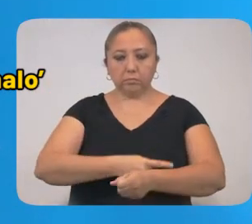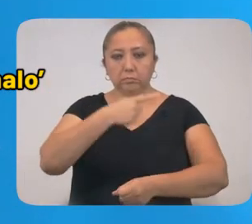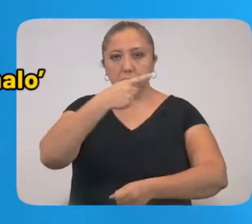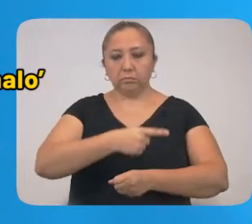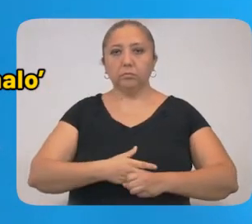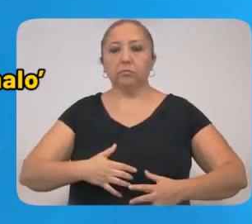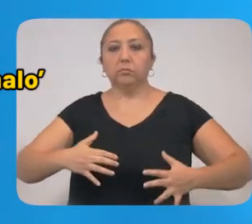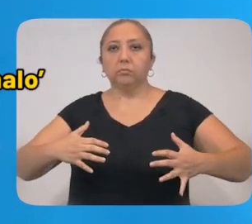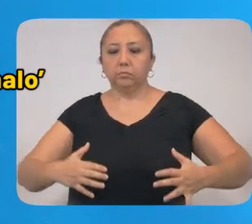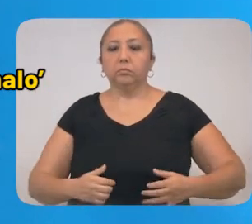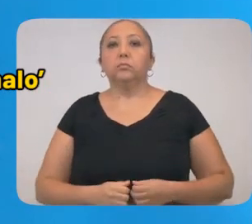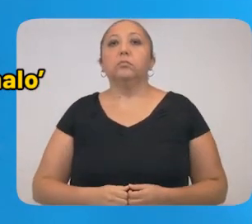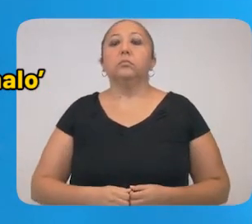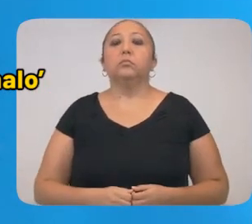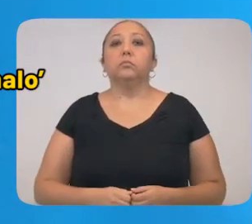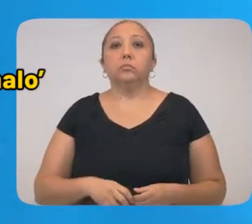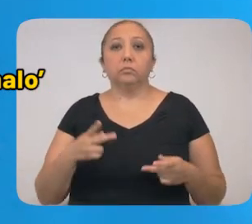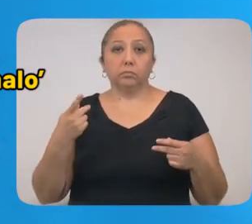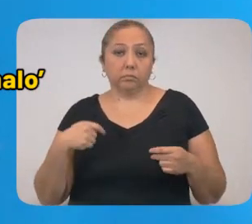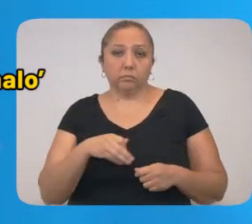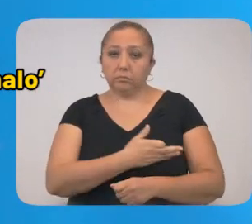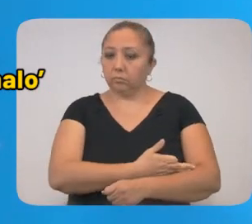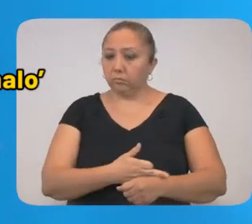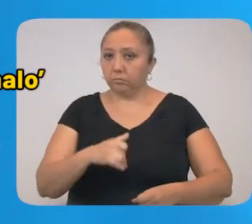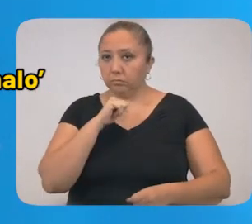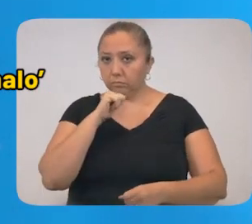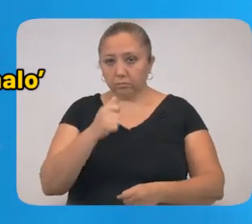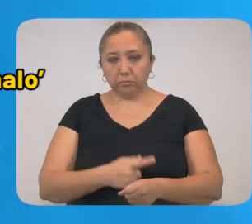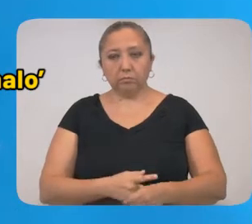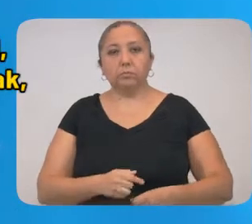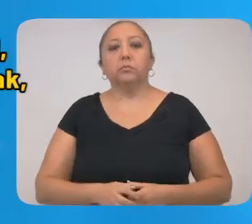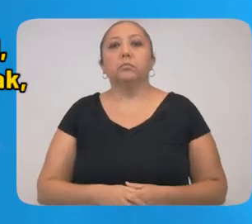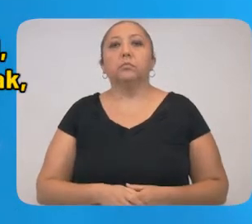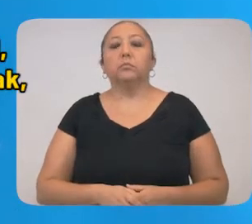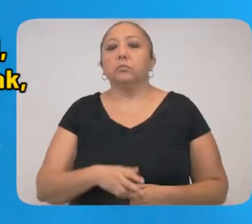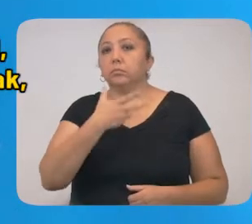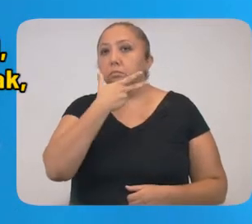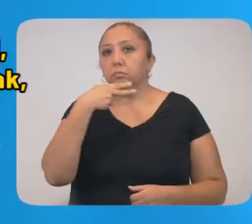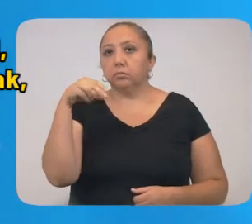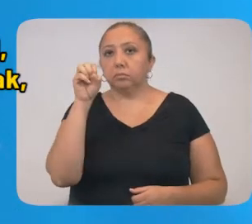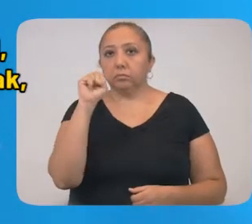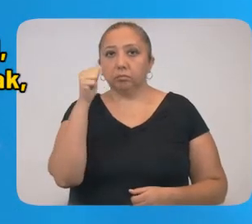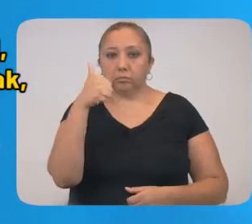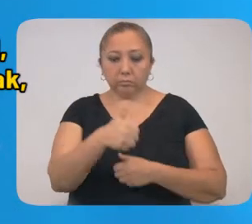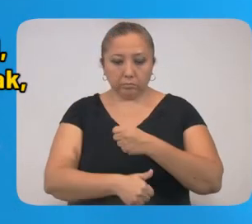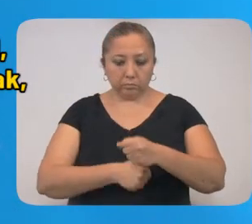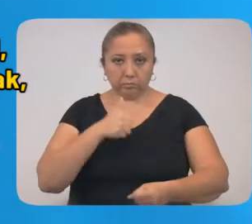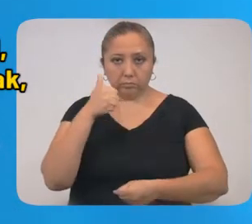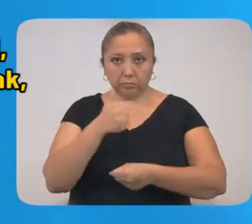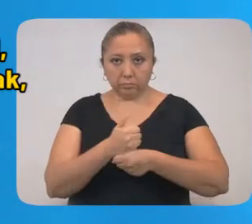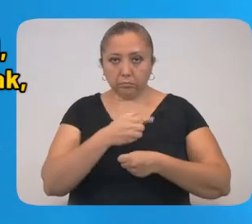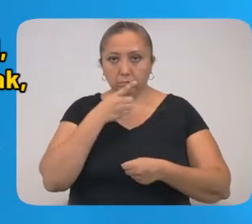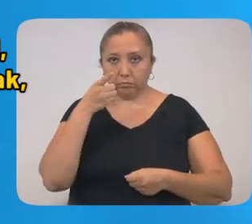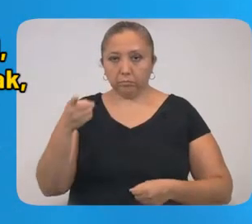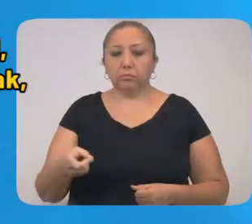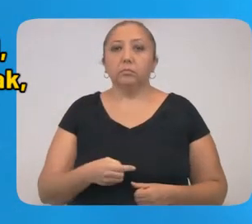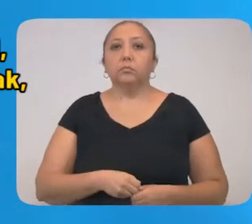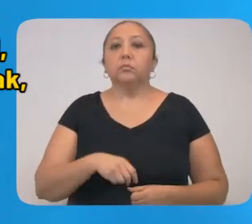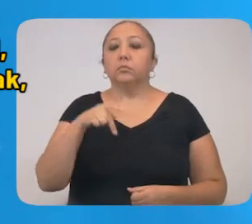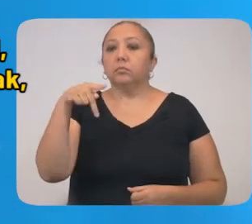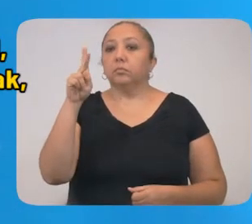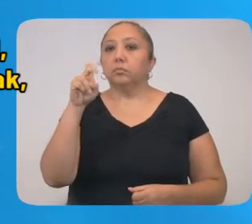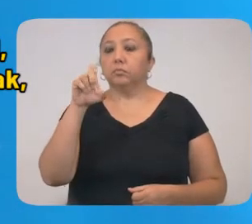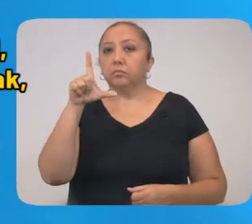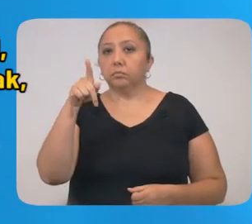hipertensión y obesidad. Sus contactos se reportan asintomáticos. Hombre de 66 años, originario y residente de